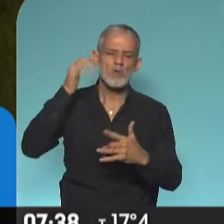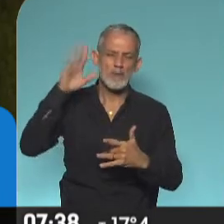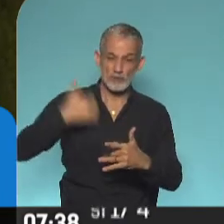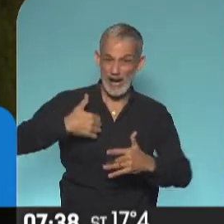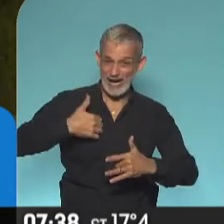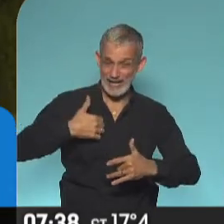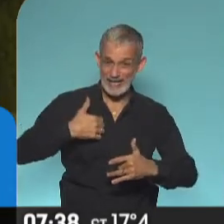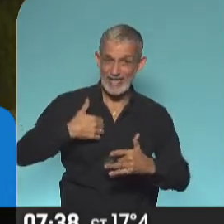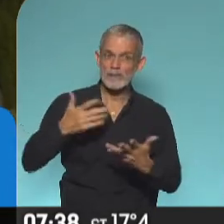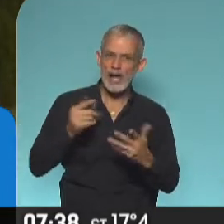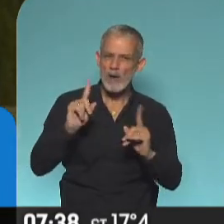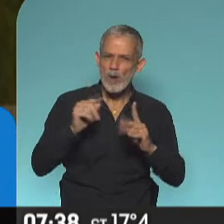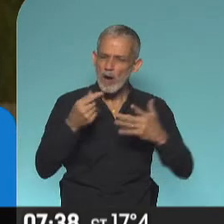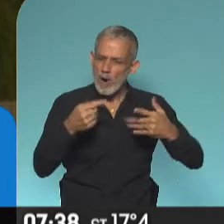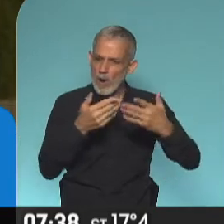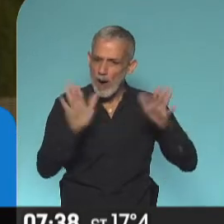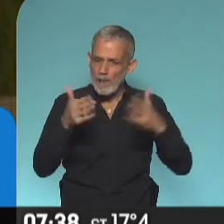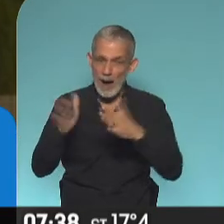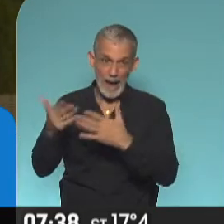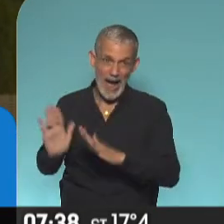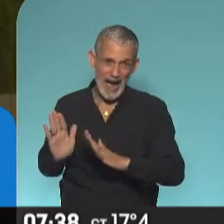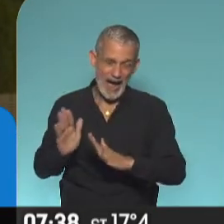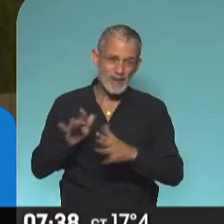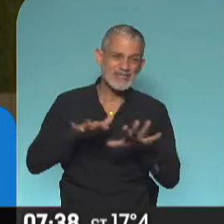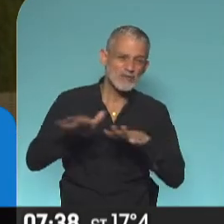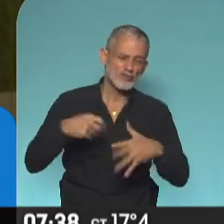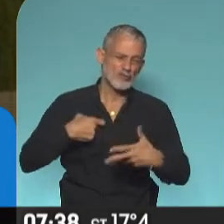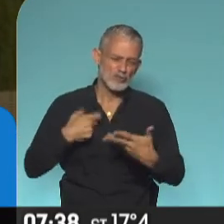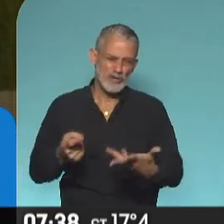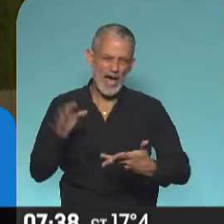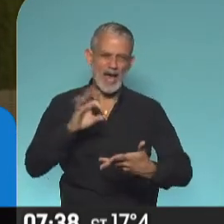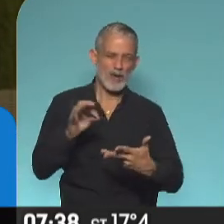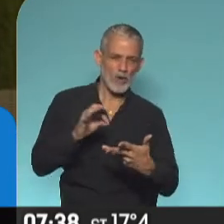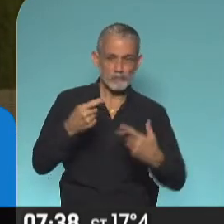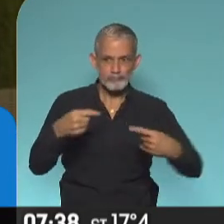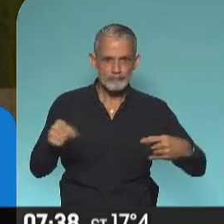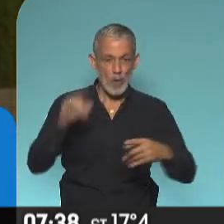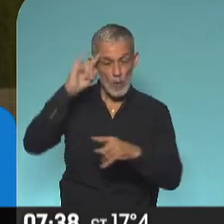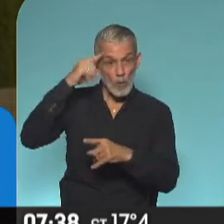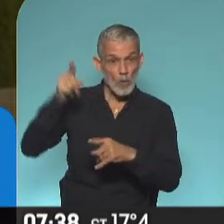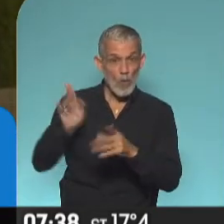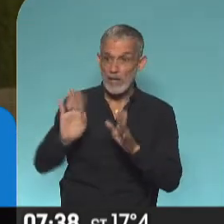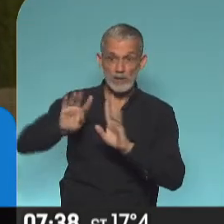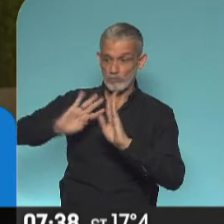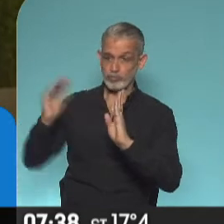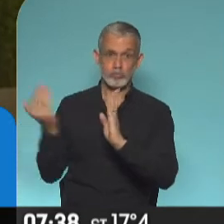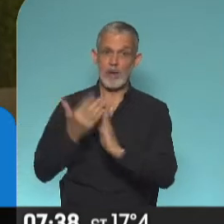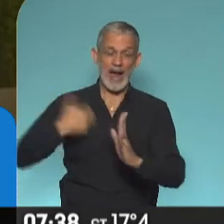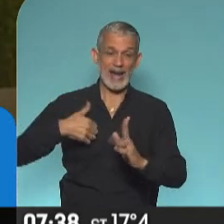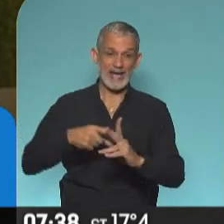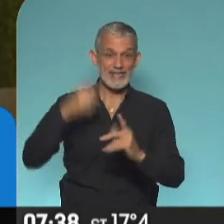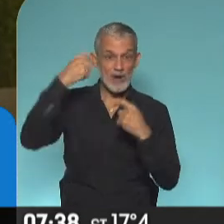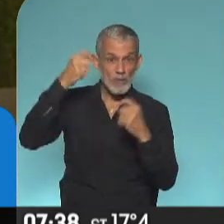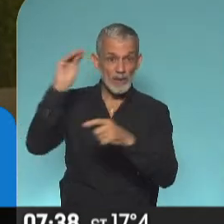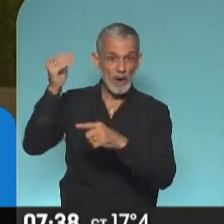Argentina abre algunos aspectos de su situación social o de sus aspectos sociales. Uruguay cierra las fronteras con Argentina, con Paraguay,